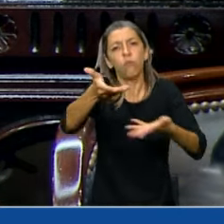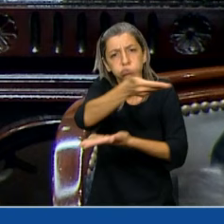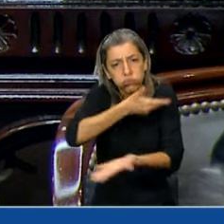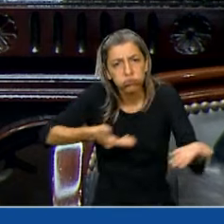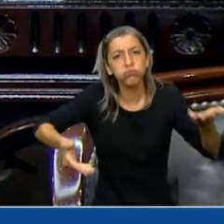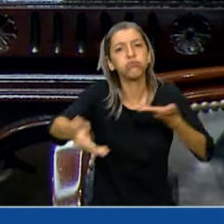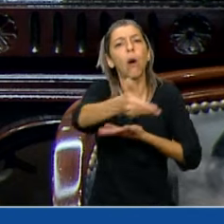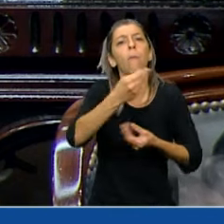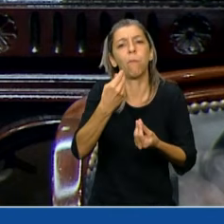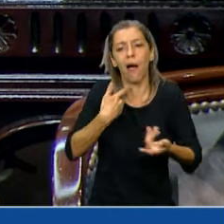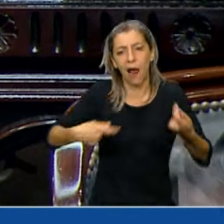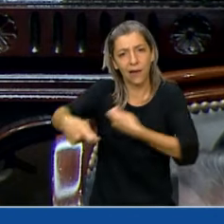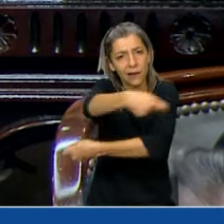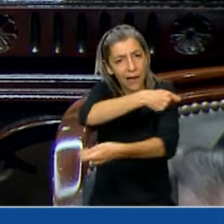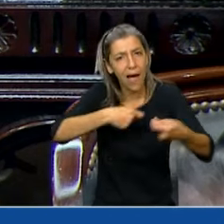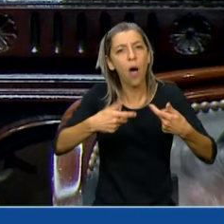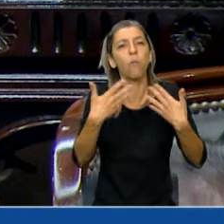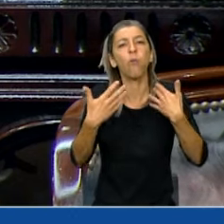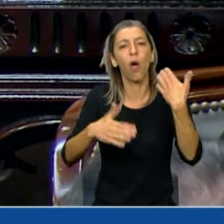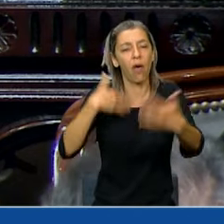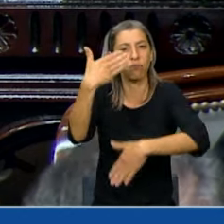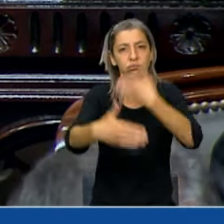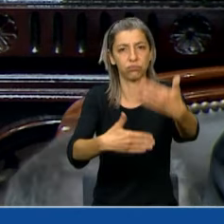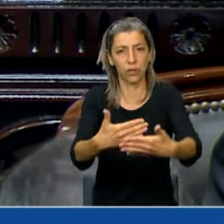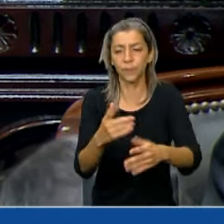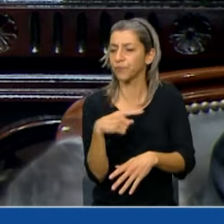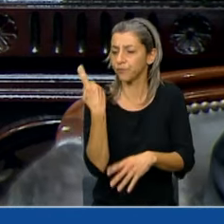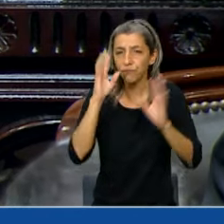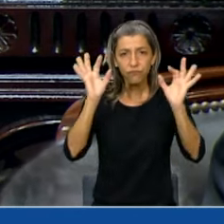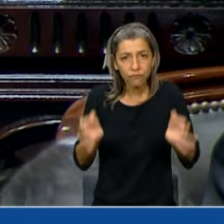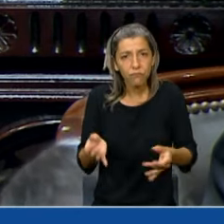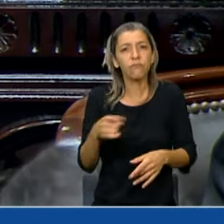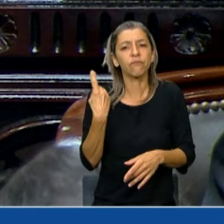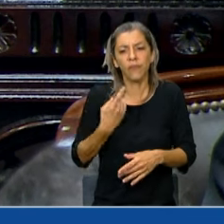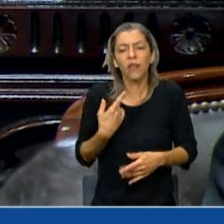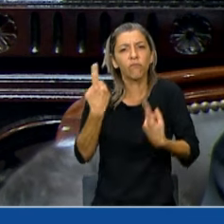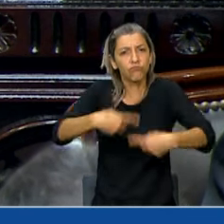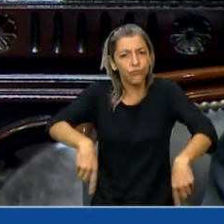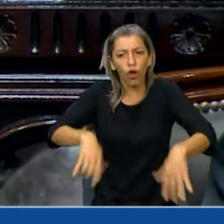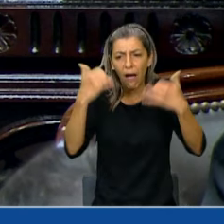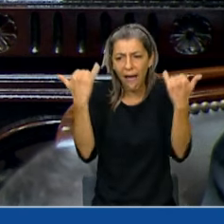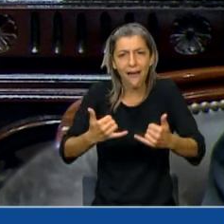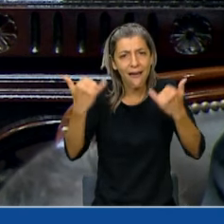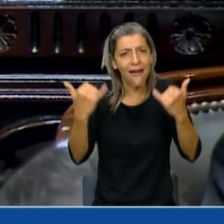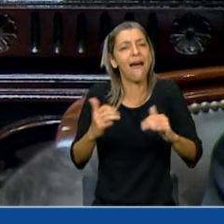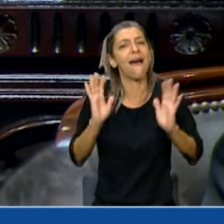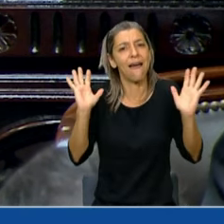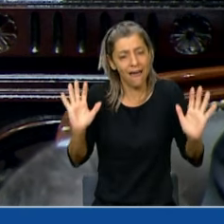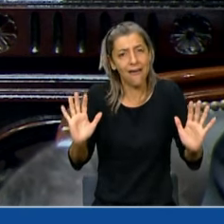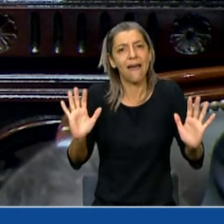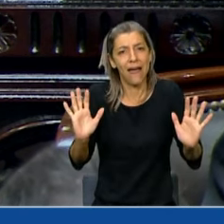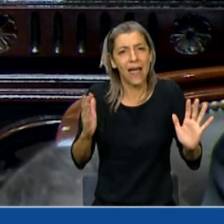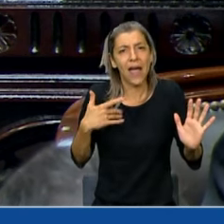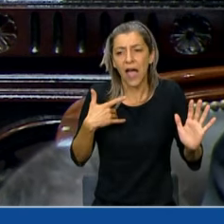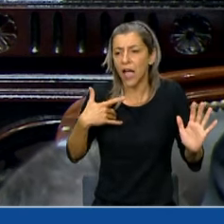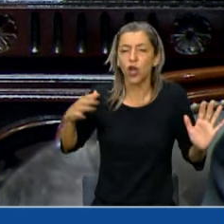y la cantidad de investigadores disponibles no sobra sino más bien lo contrario es insuficiente además